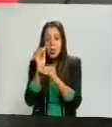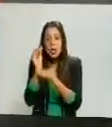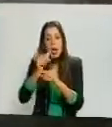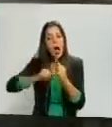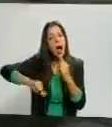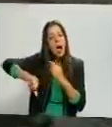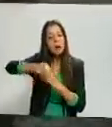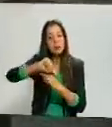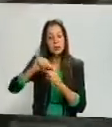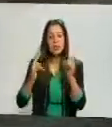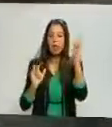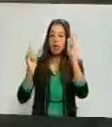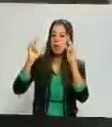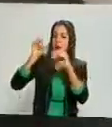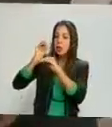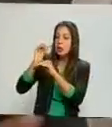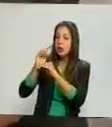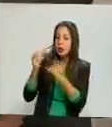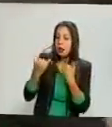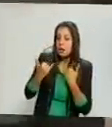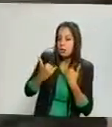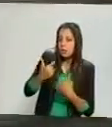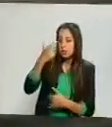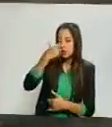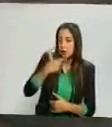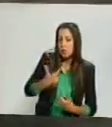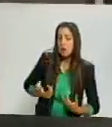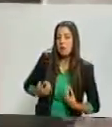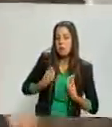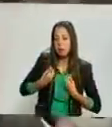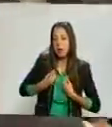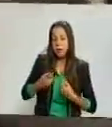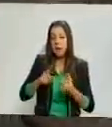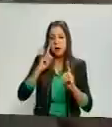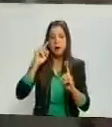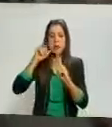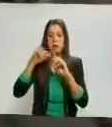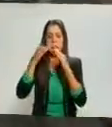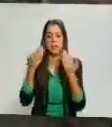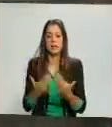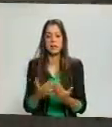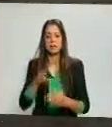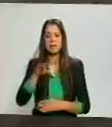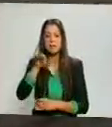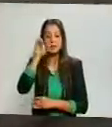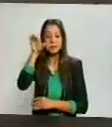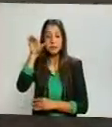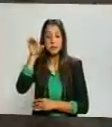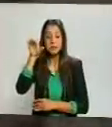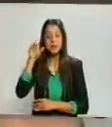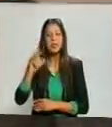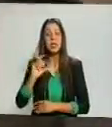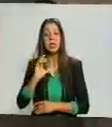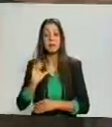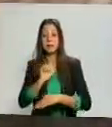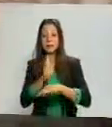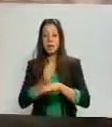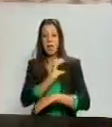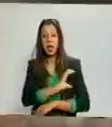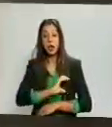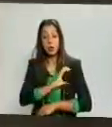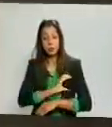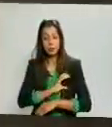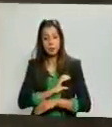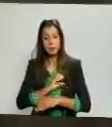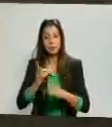ambiente en beneficio de sí misma y el mundo futuro. Por su parte, el presidente de la Comisión de Economía Diversificada